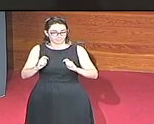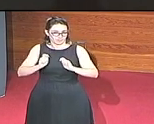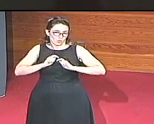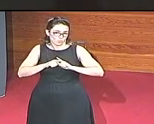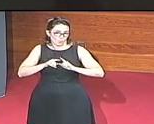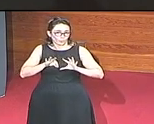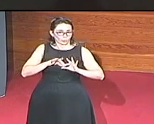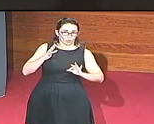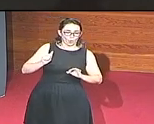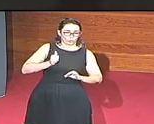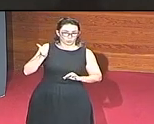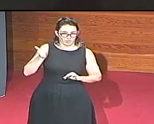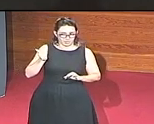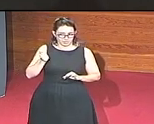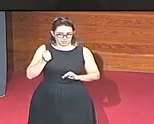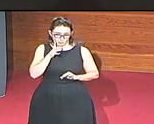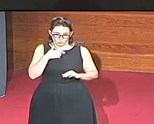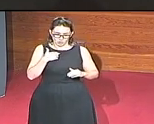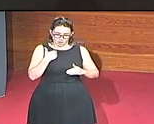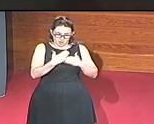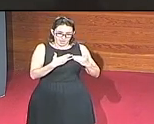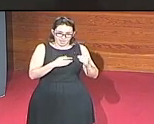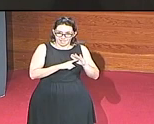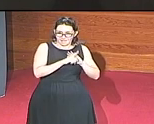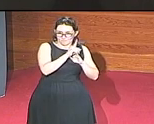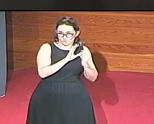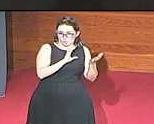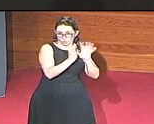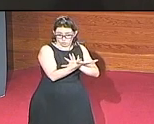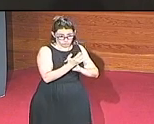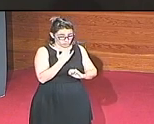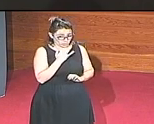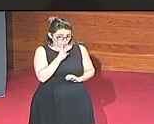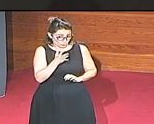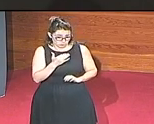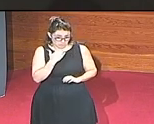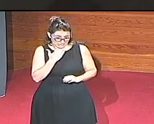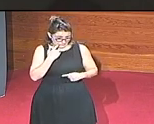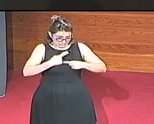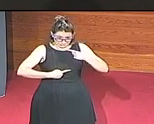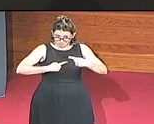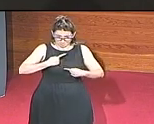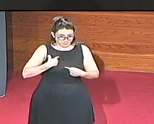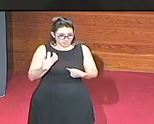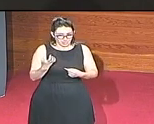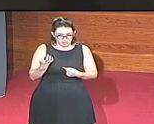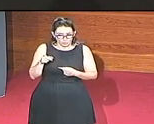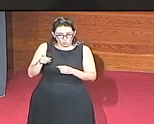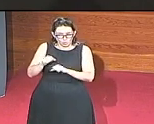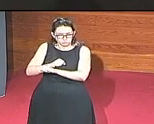evolucionará porque todos los días prácticamente todos los días tenían que contar cómo había sido el atentado